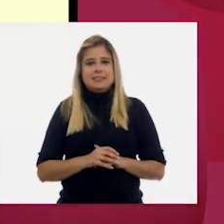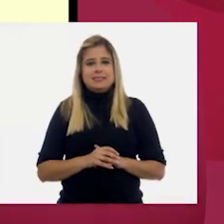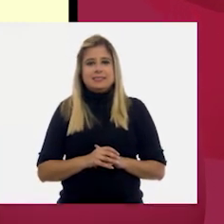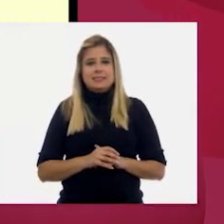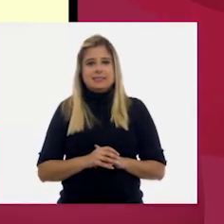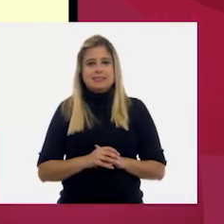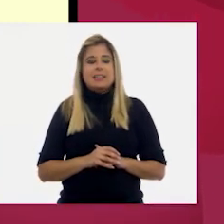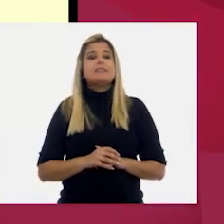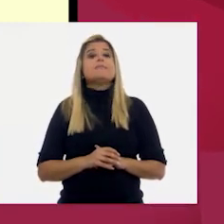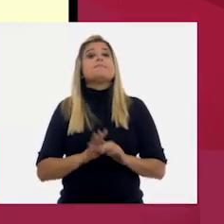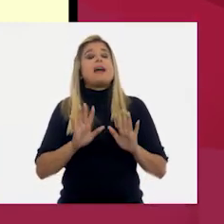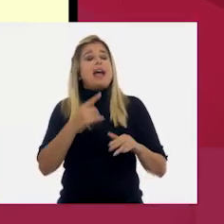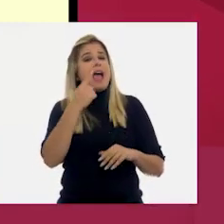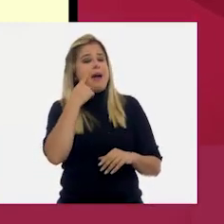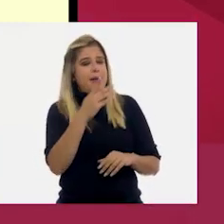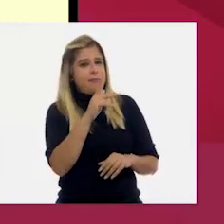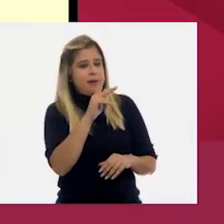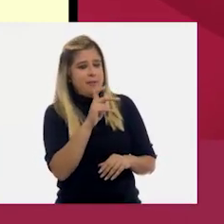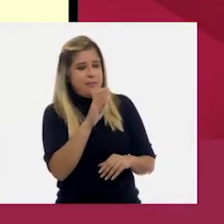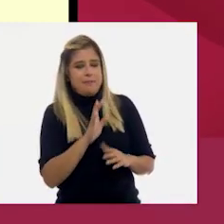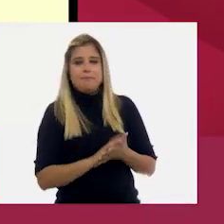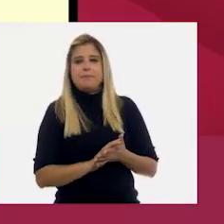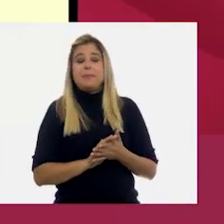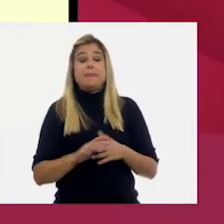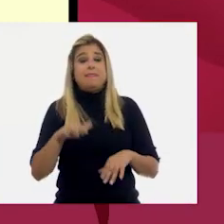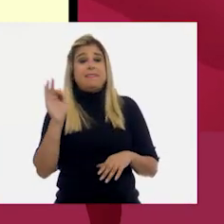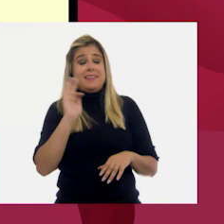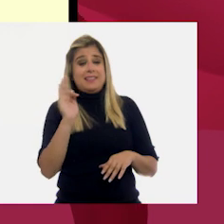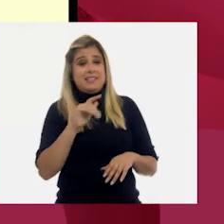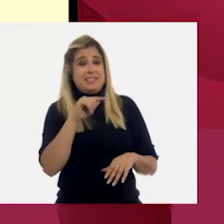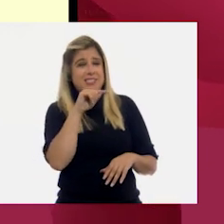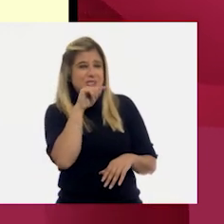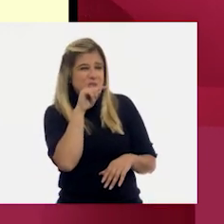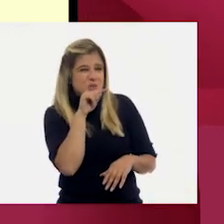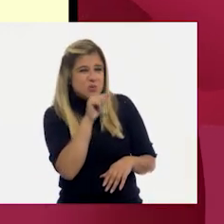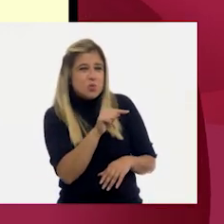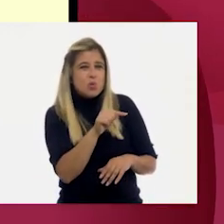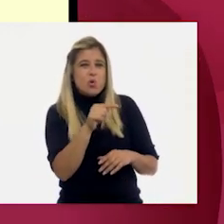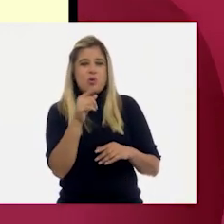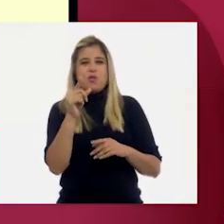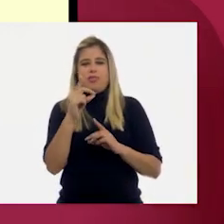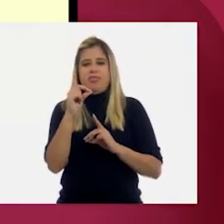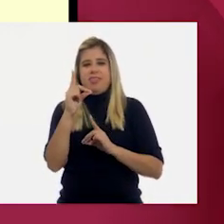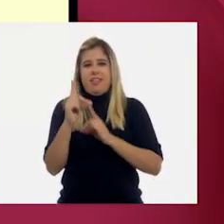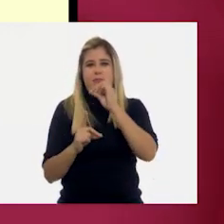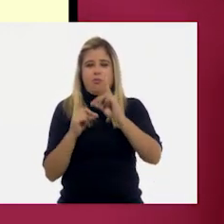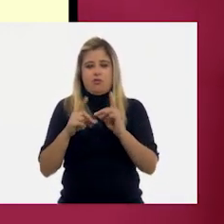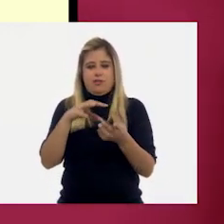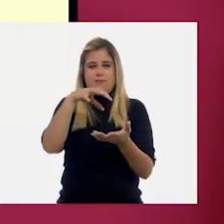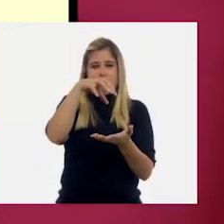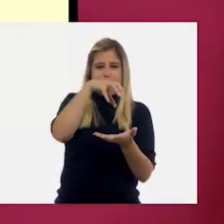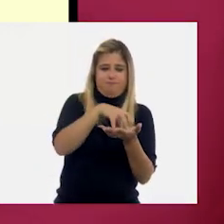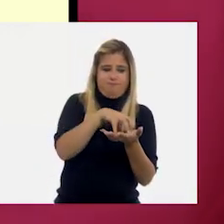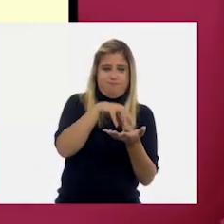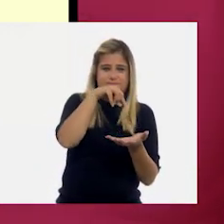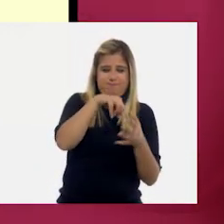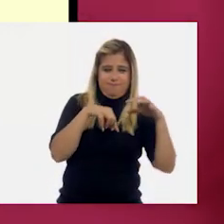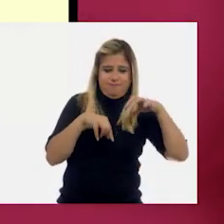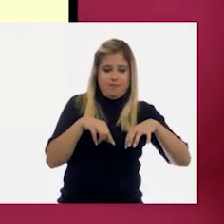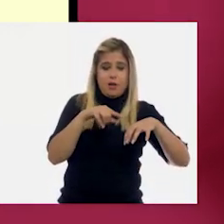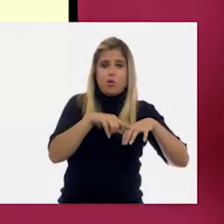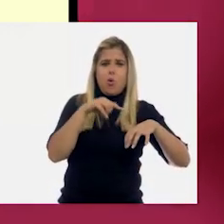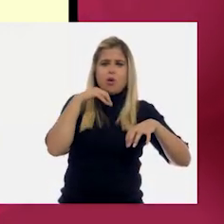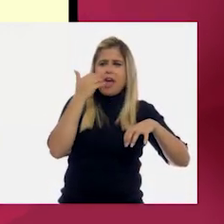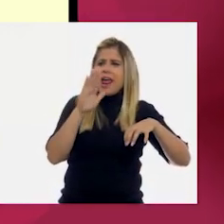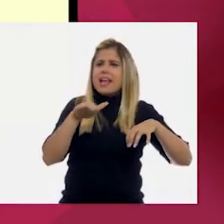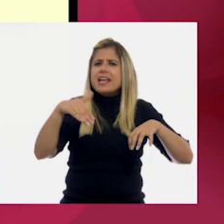ver, Pepe. Dígame, maestra. Si tú estás en el deportivo, sí, y quieres llegar al